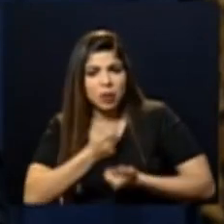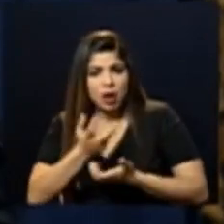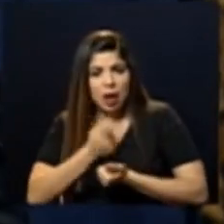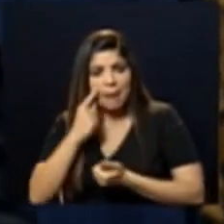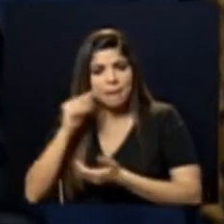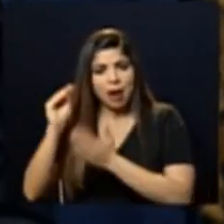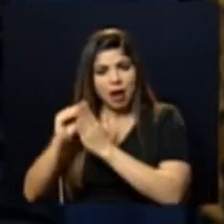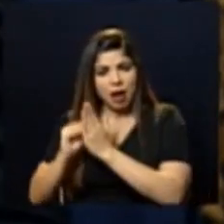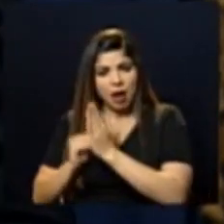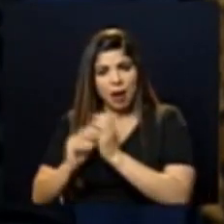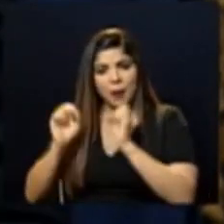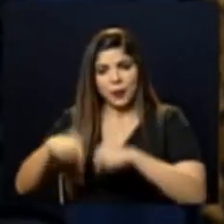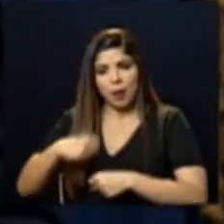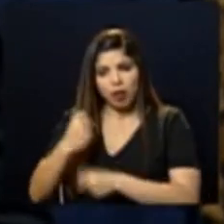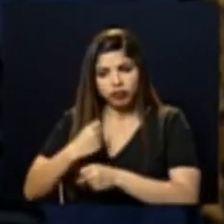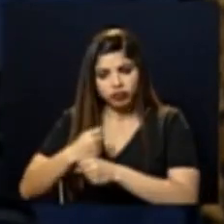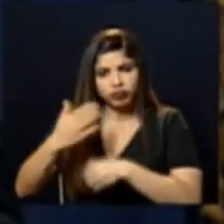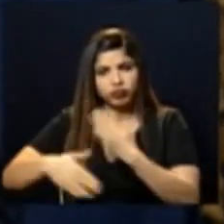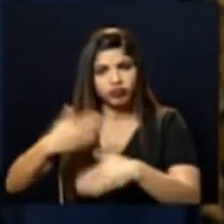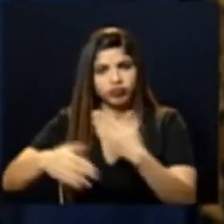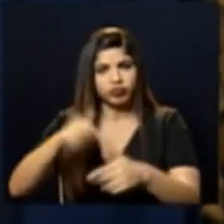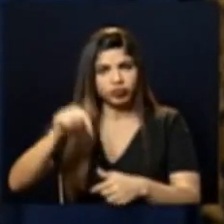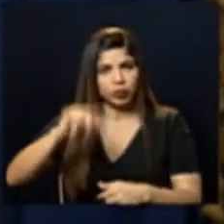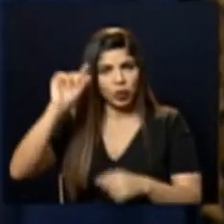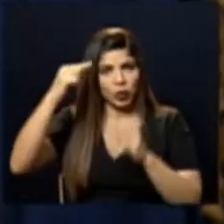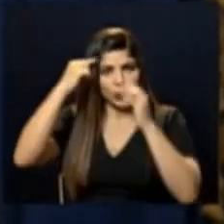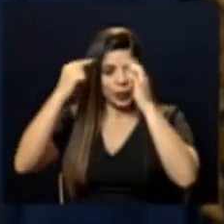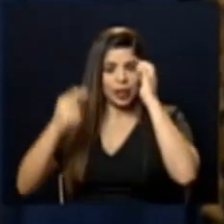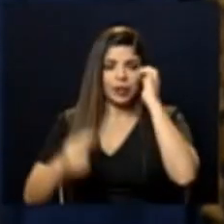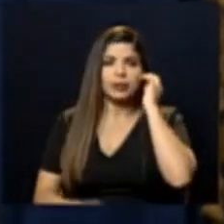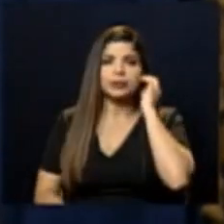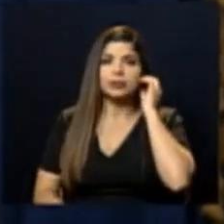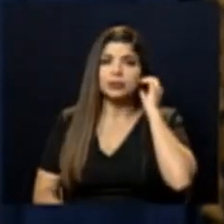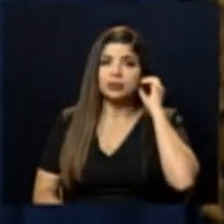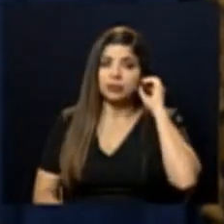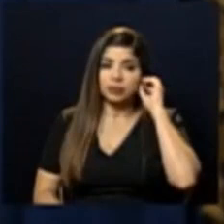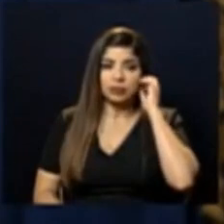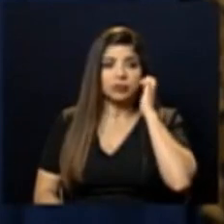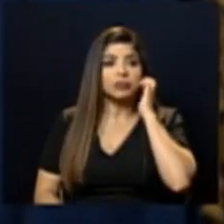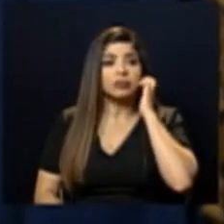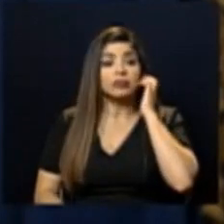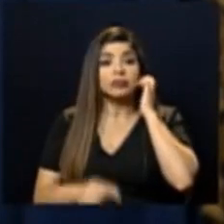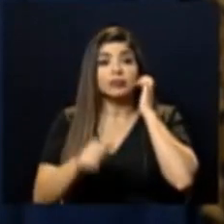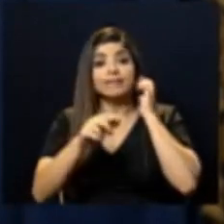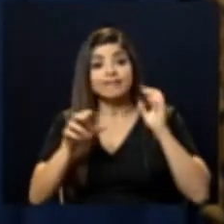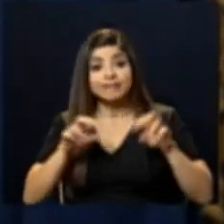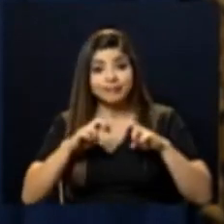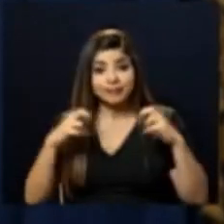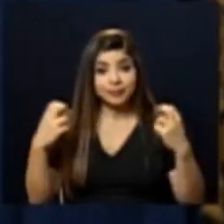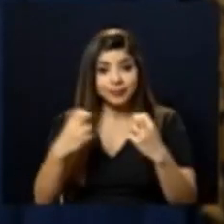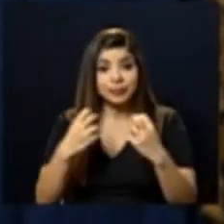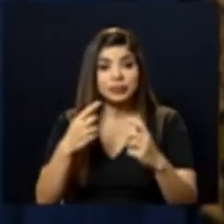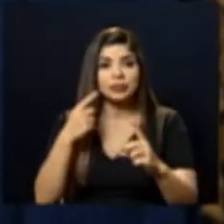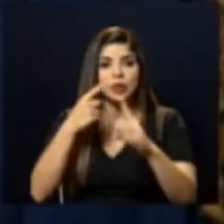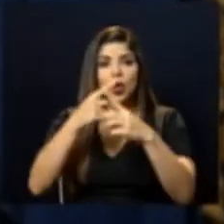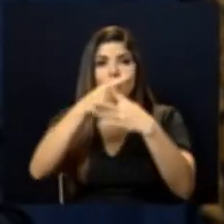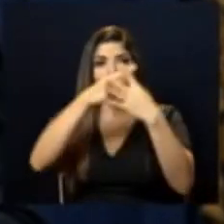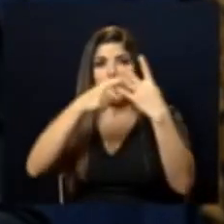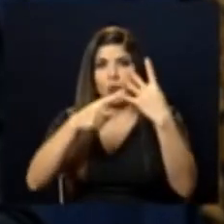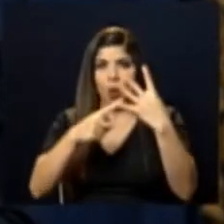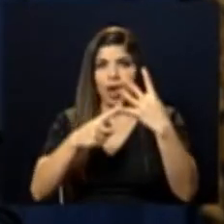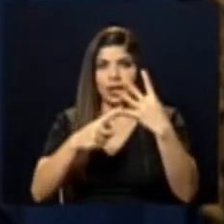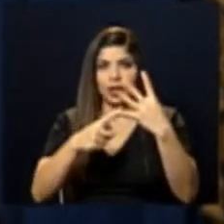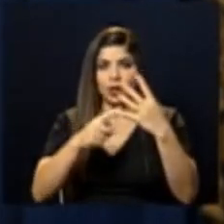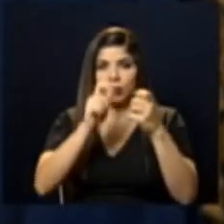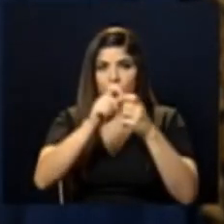ejecución en esta administración. La Mesa trabaja en 4 grandes ejes, siendo